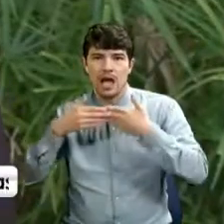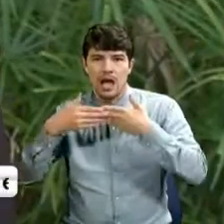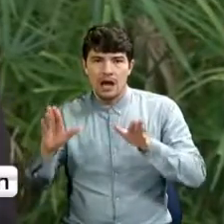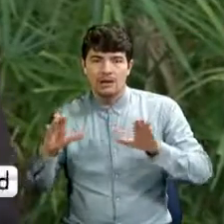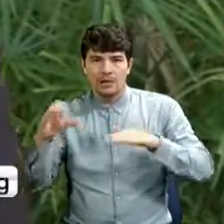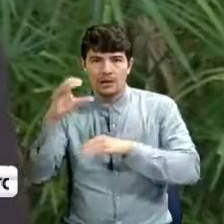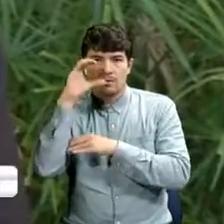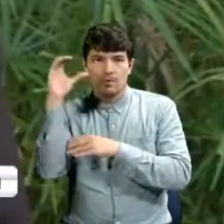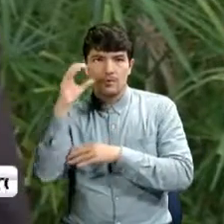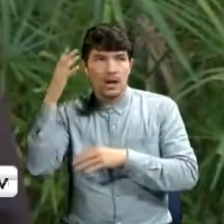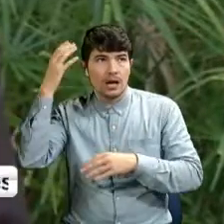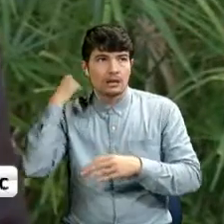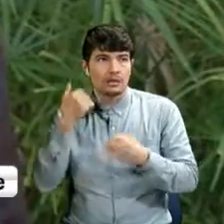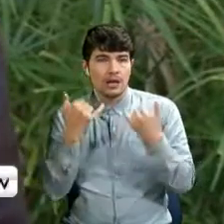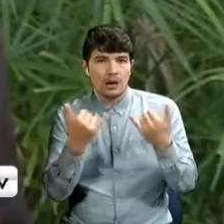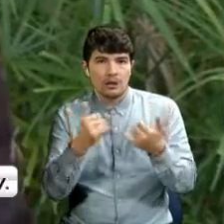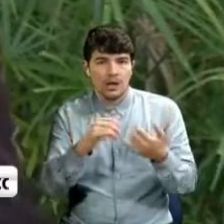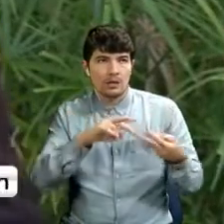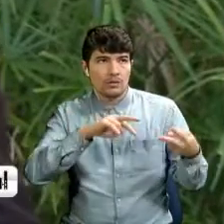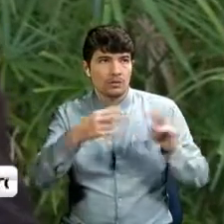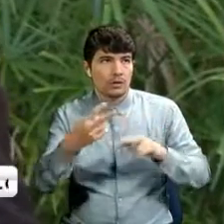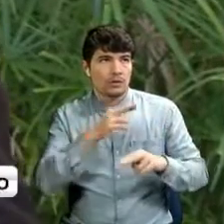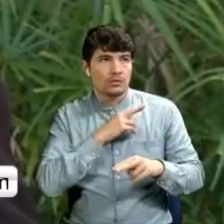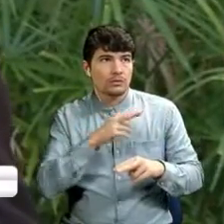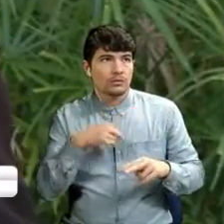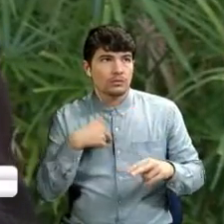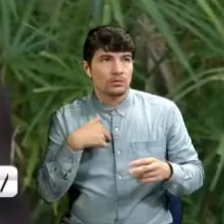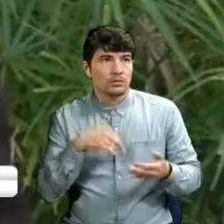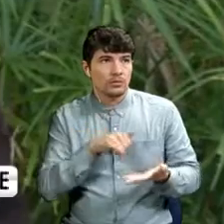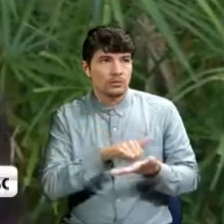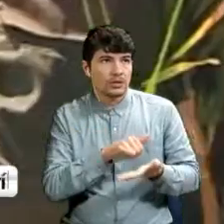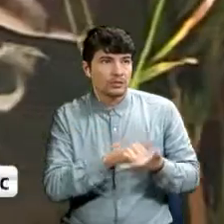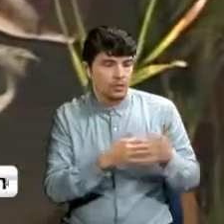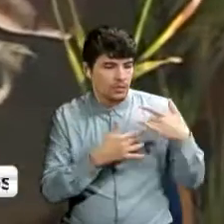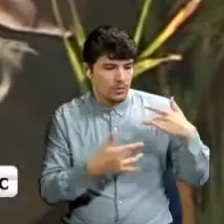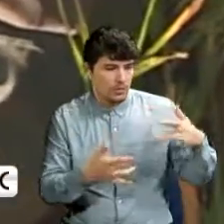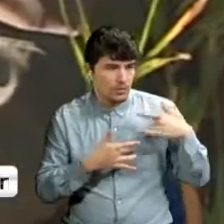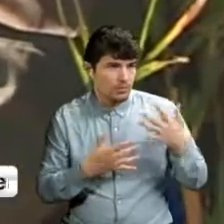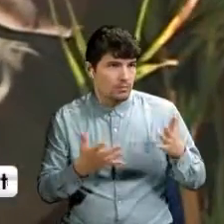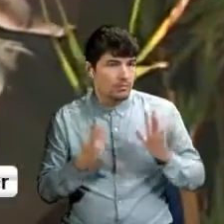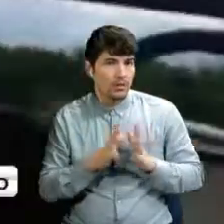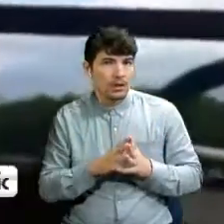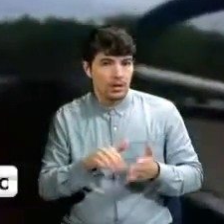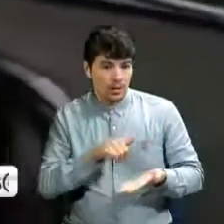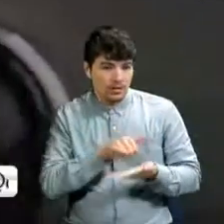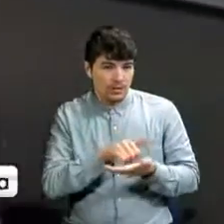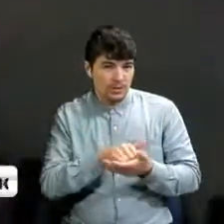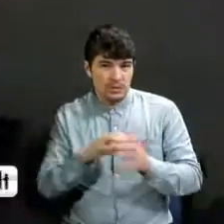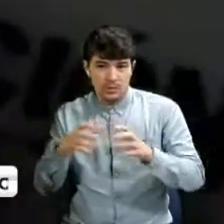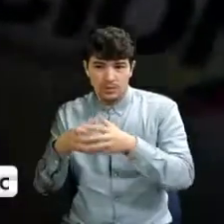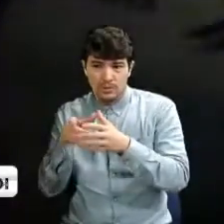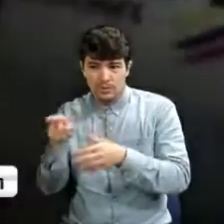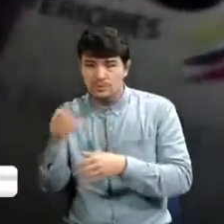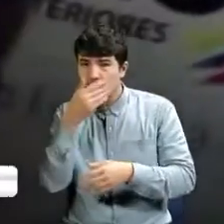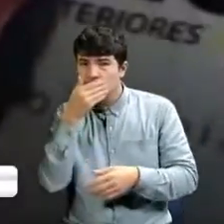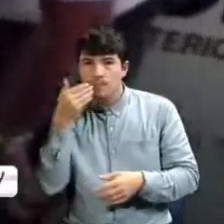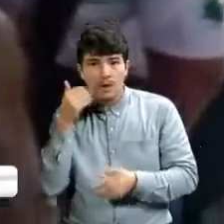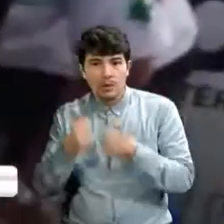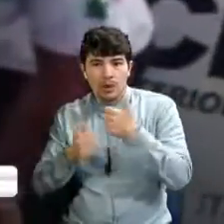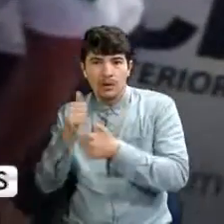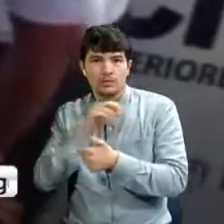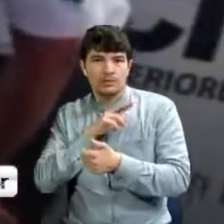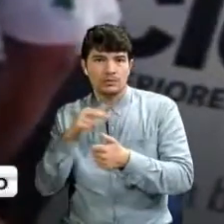colombianos en un momento y ahora está ocurriendo lo contrario tenemos que obrar con generosidad y solidaridad frente a estas bandas criminales lo que es